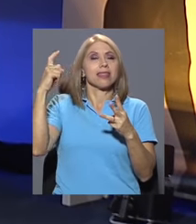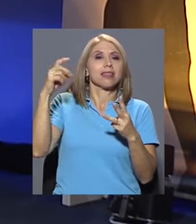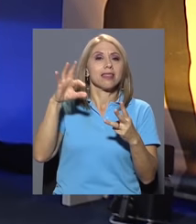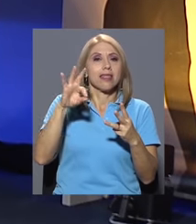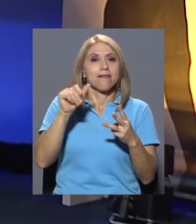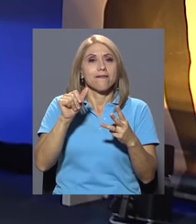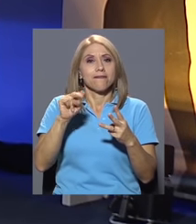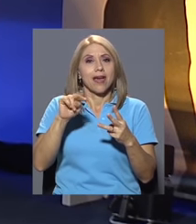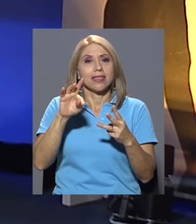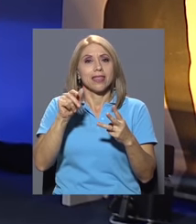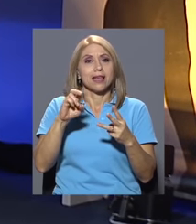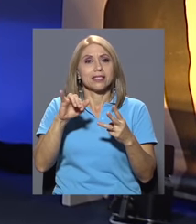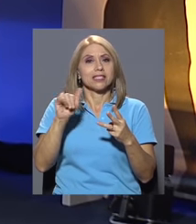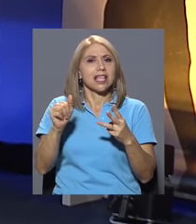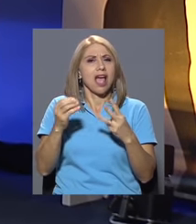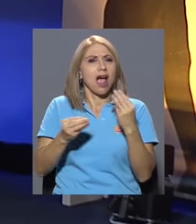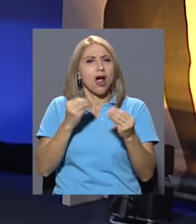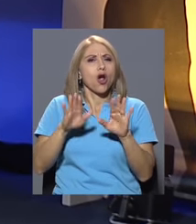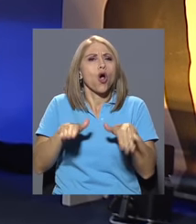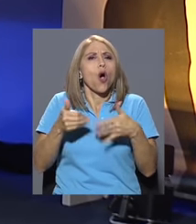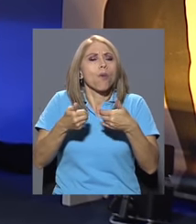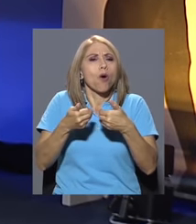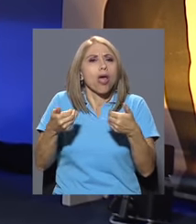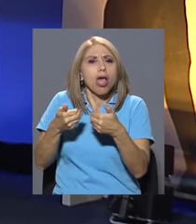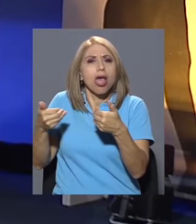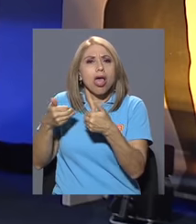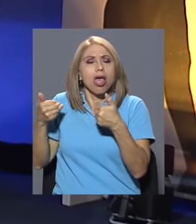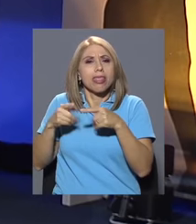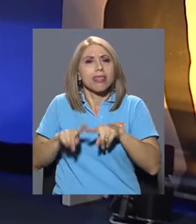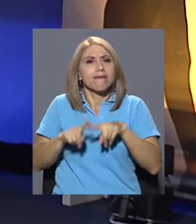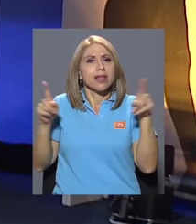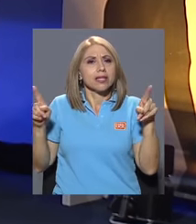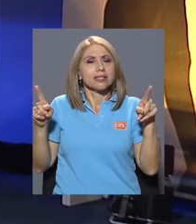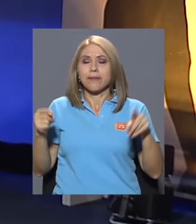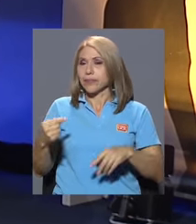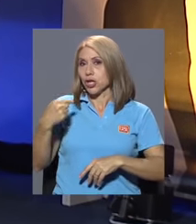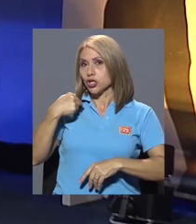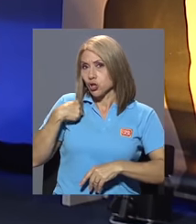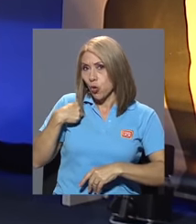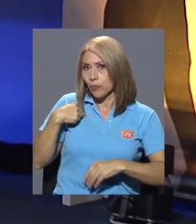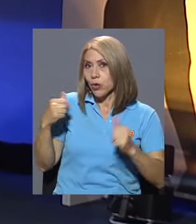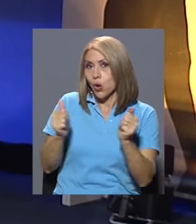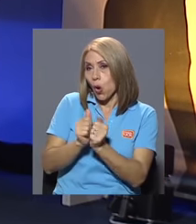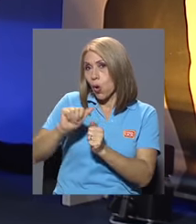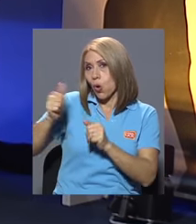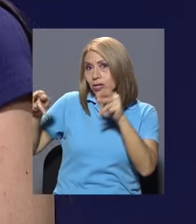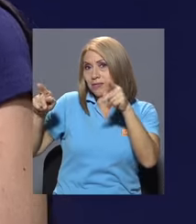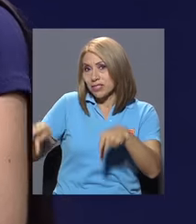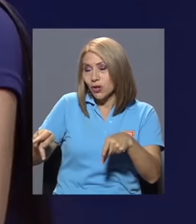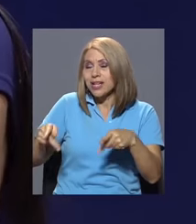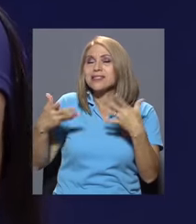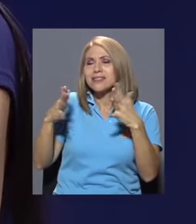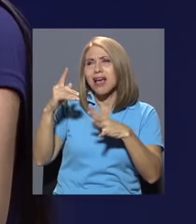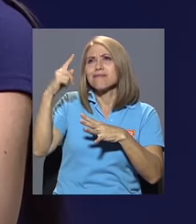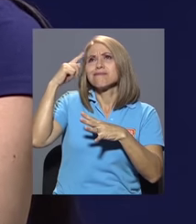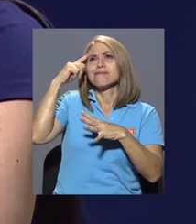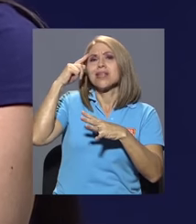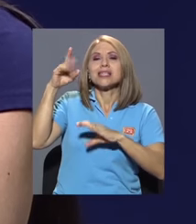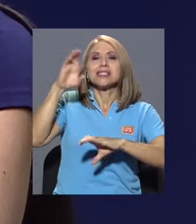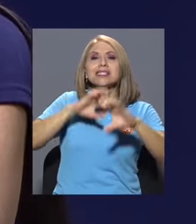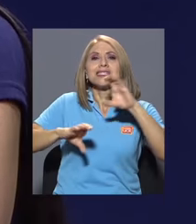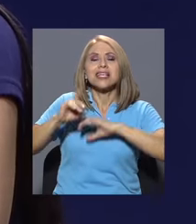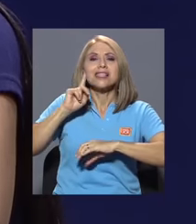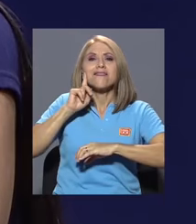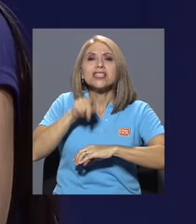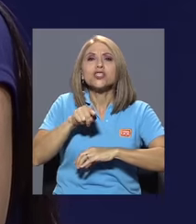Sí. Se tiende a considerar, o al menos yo he llegado a la conclusión, junto con otros teóricos, a considerar la ciencia